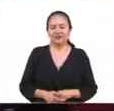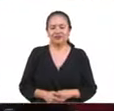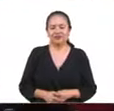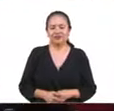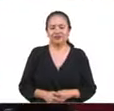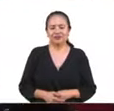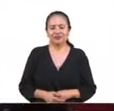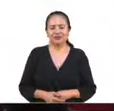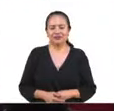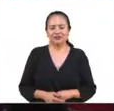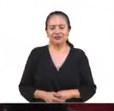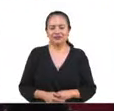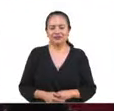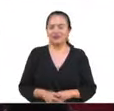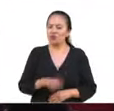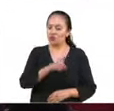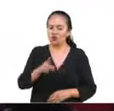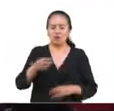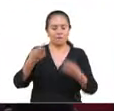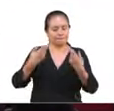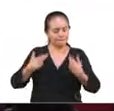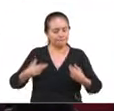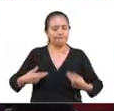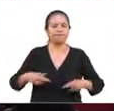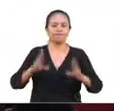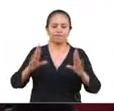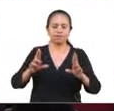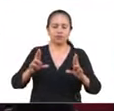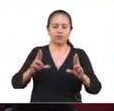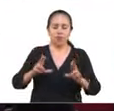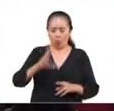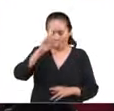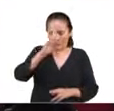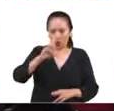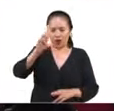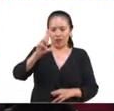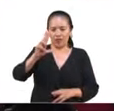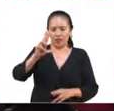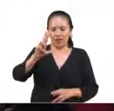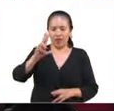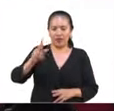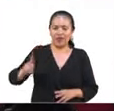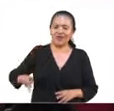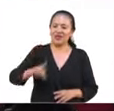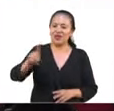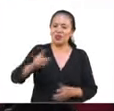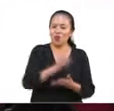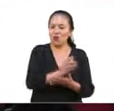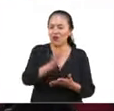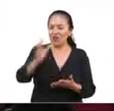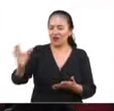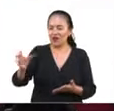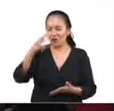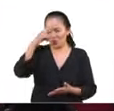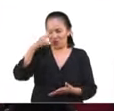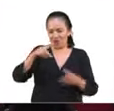Son dignas representantes del pueblo campesino indígena del campo